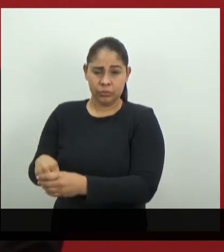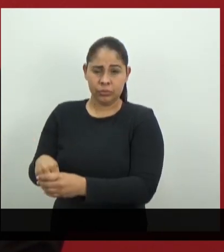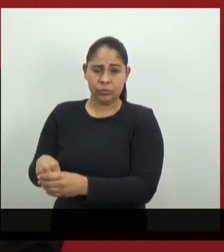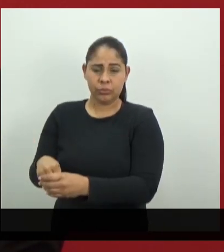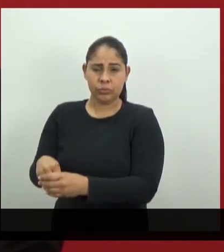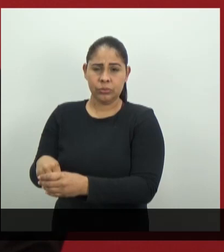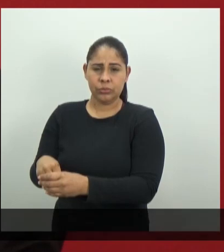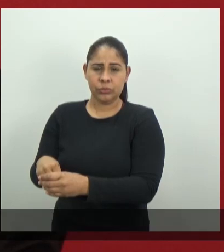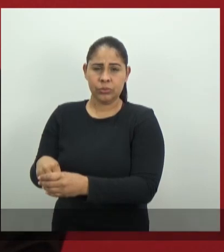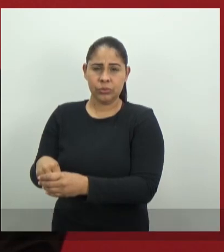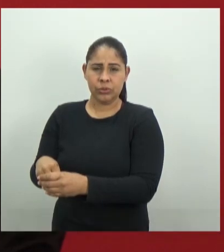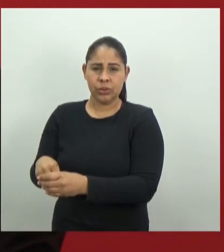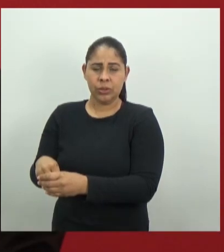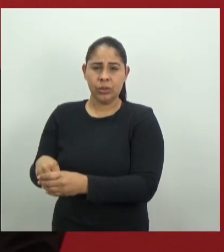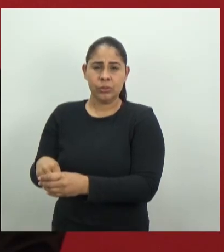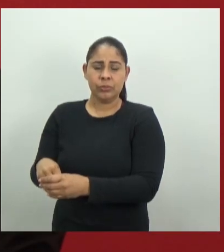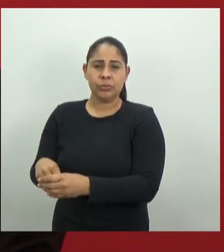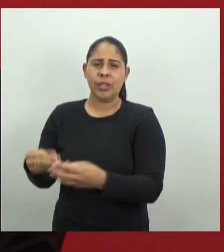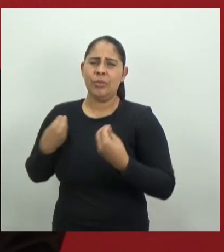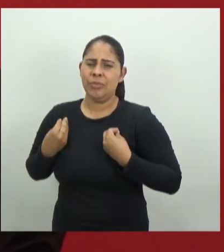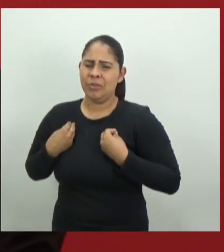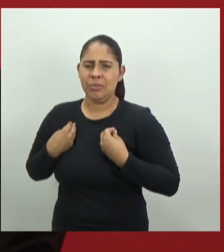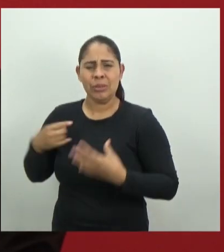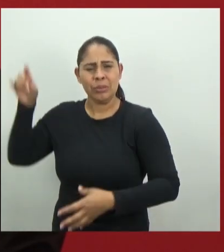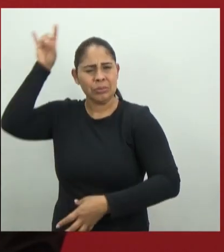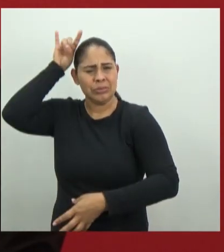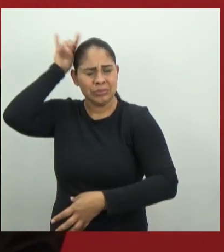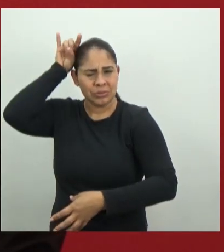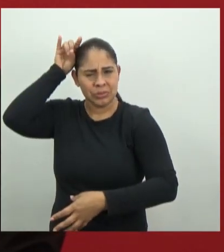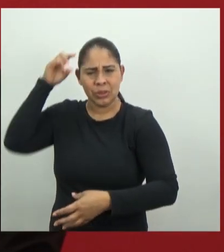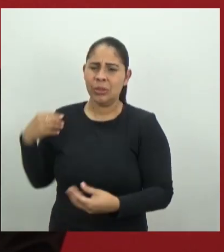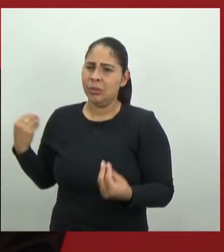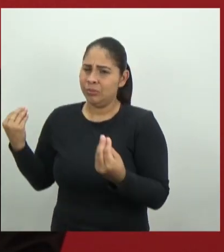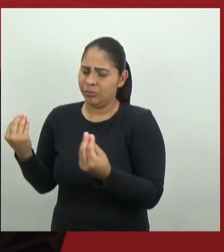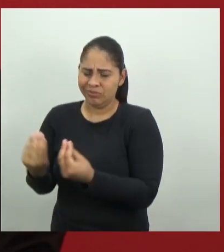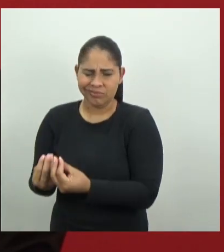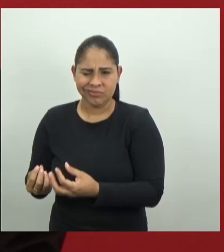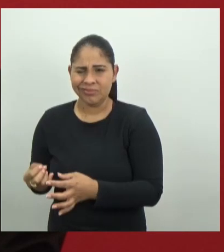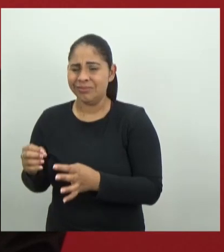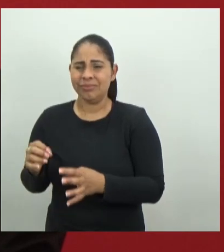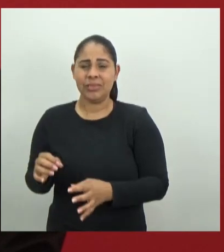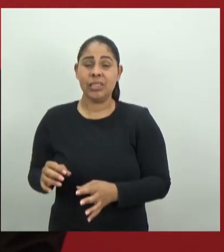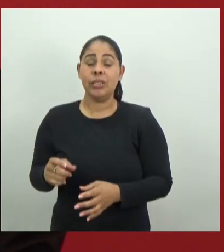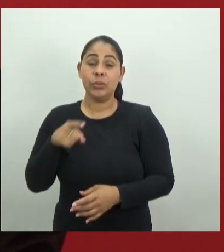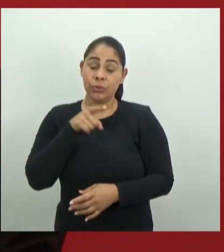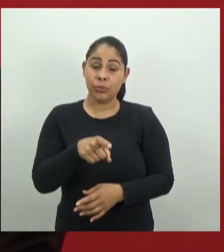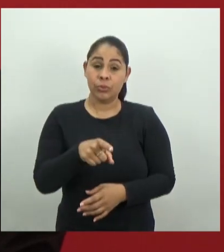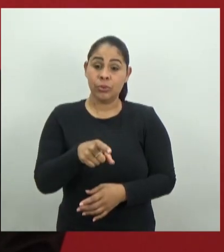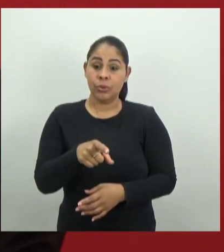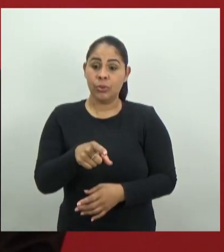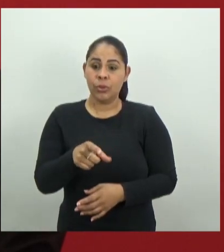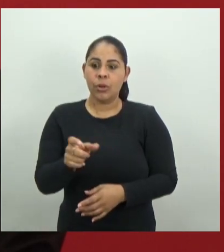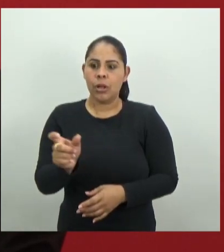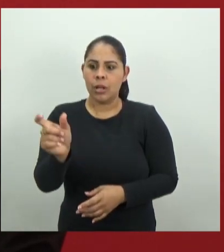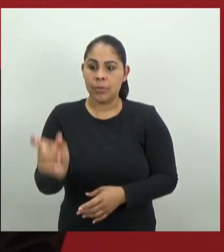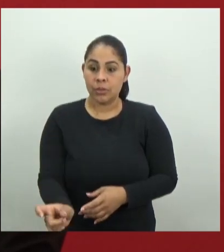los demonios, que no puedes diferenciar lo que es la persona y lo que es el